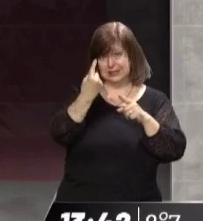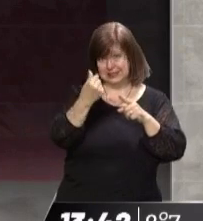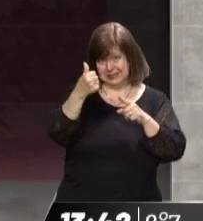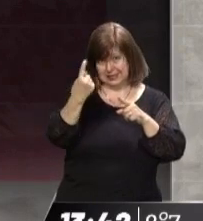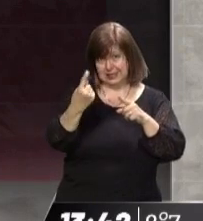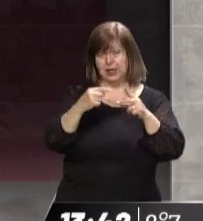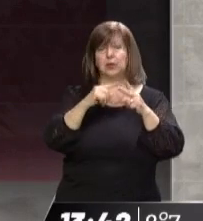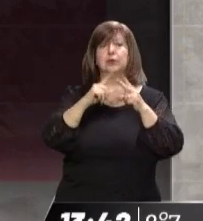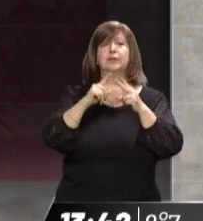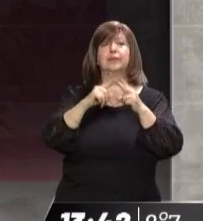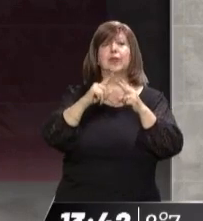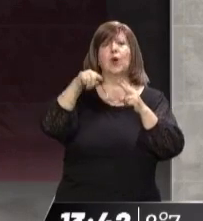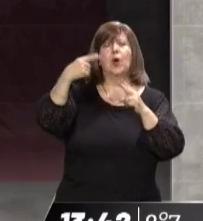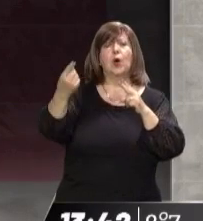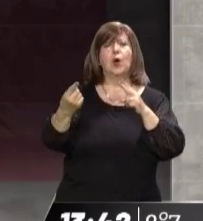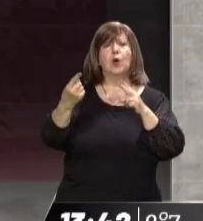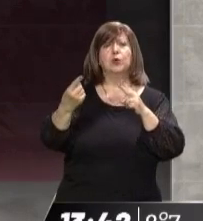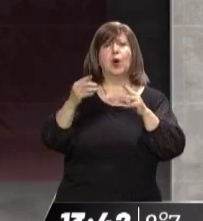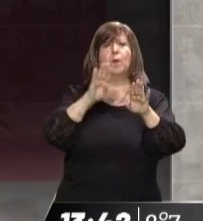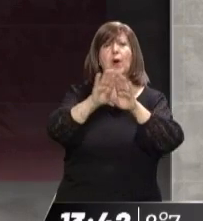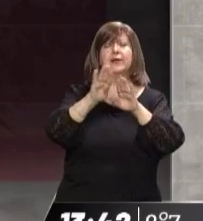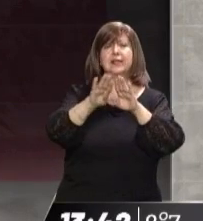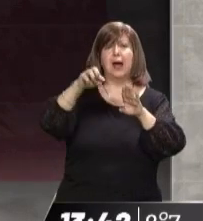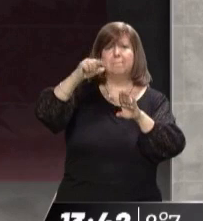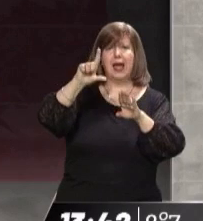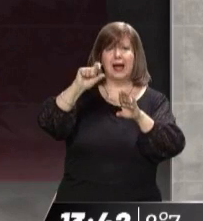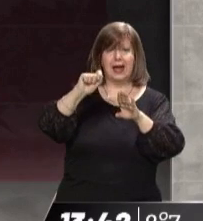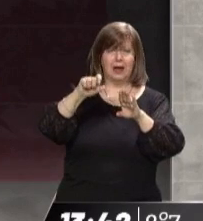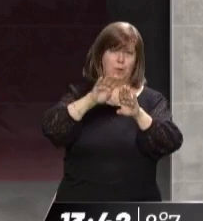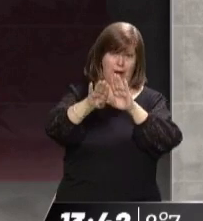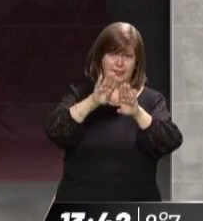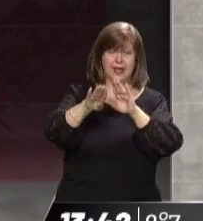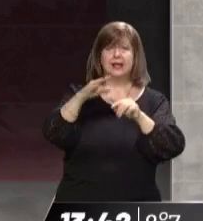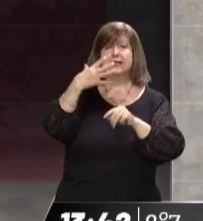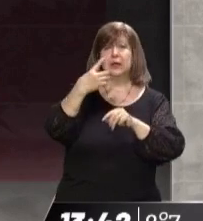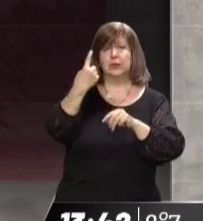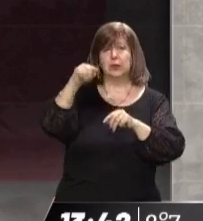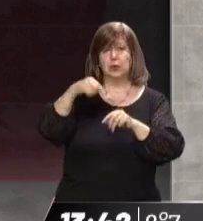69,61% de suba. Y una puerta placa para Durlock,